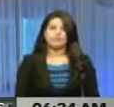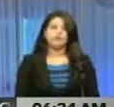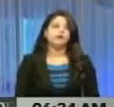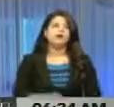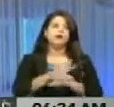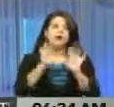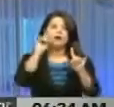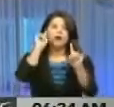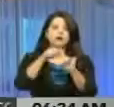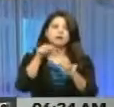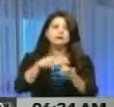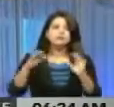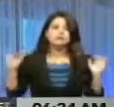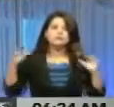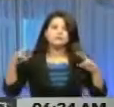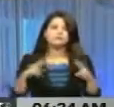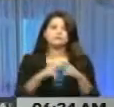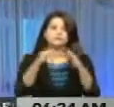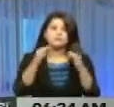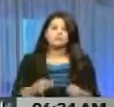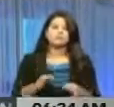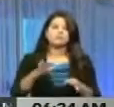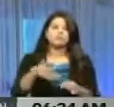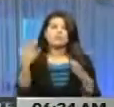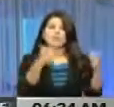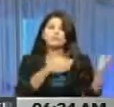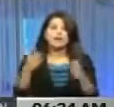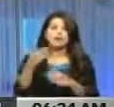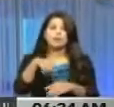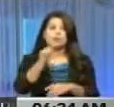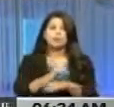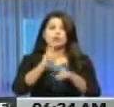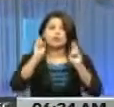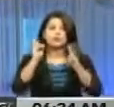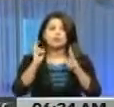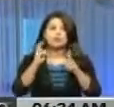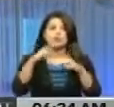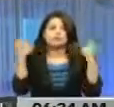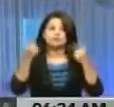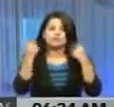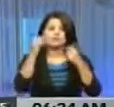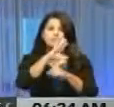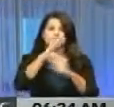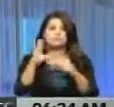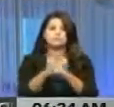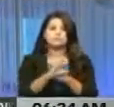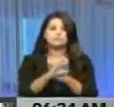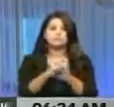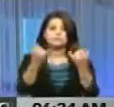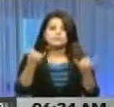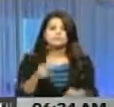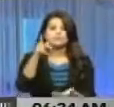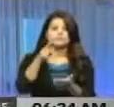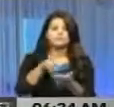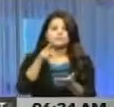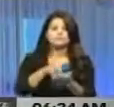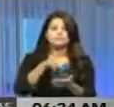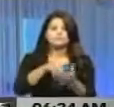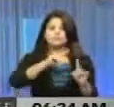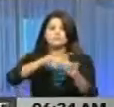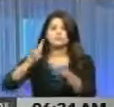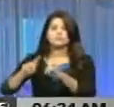El objetivo de este encuentro es establecer un plan único en materia pública cultural. Por ello van a participar